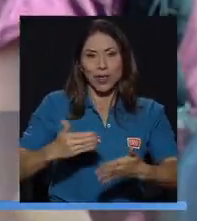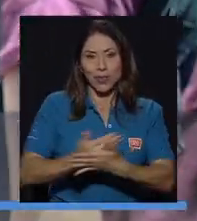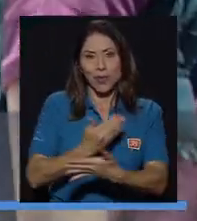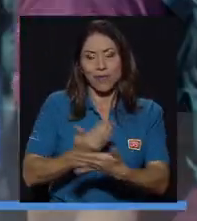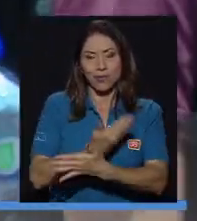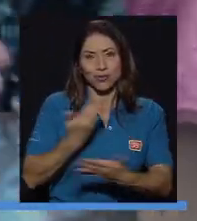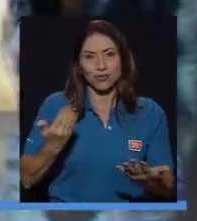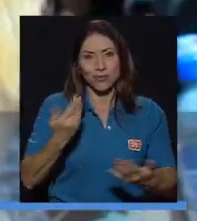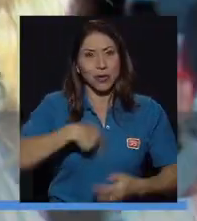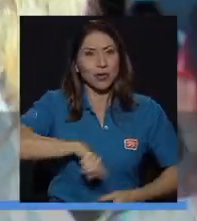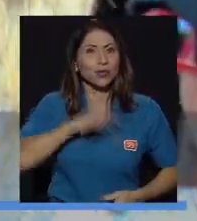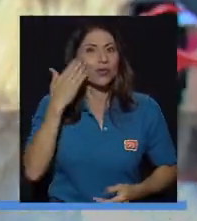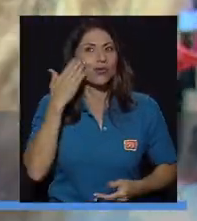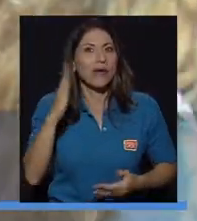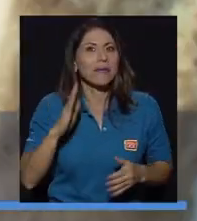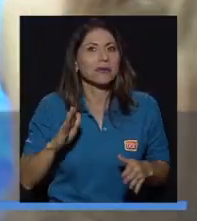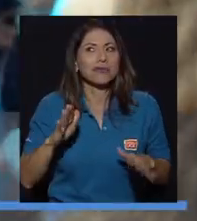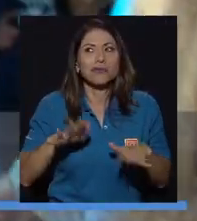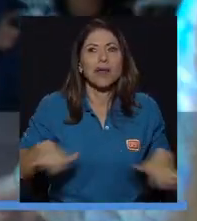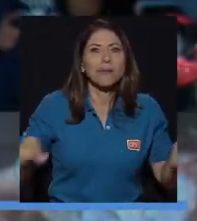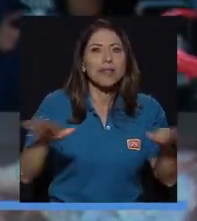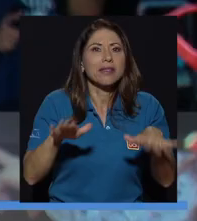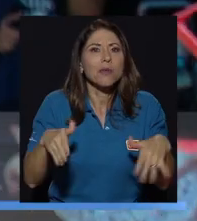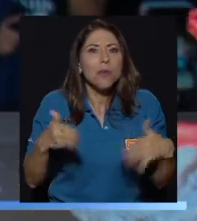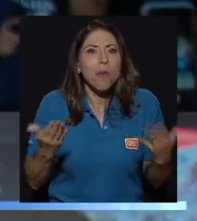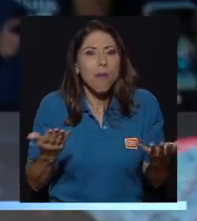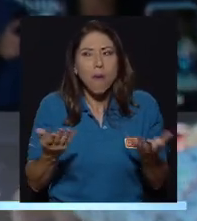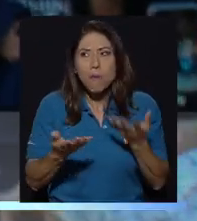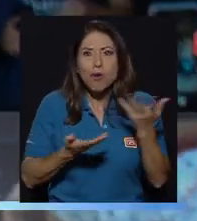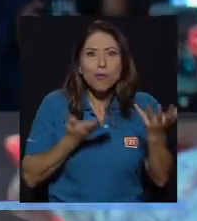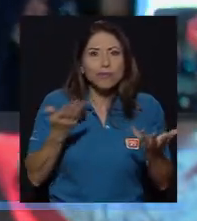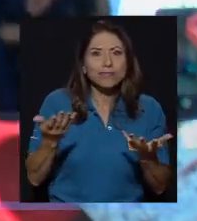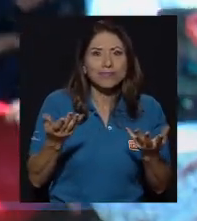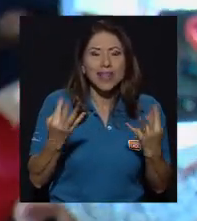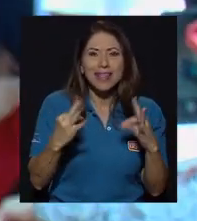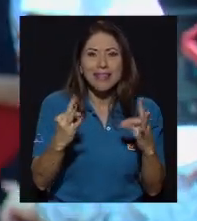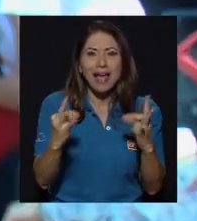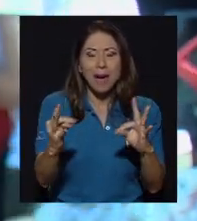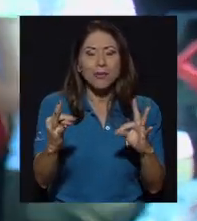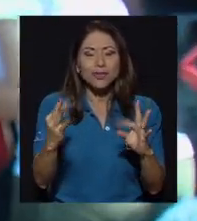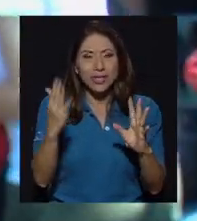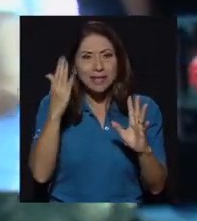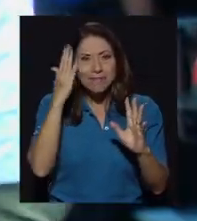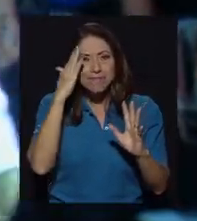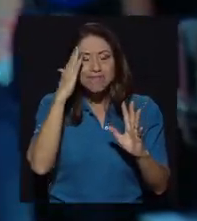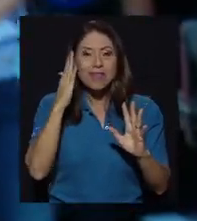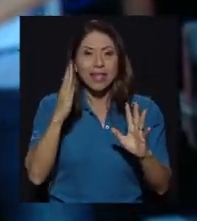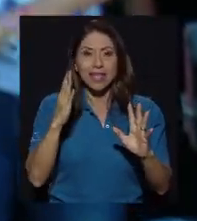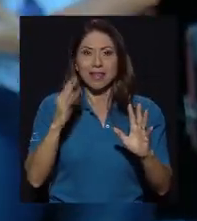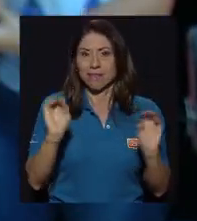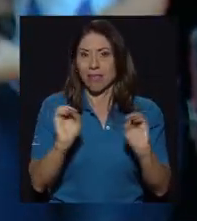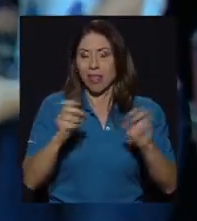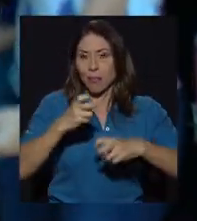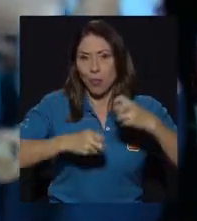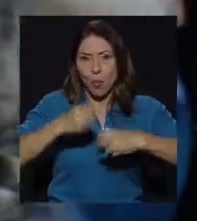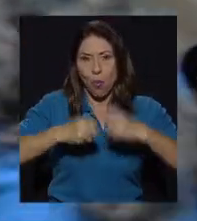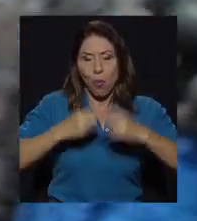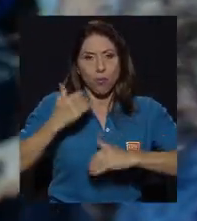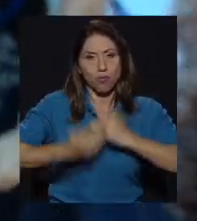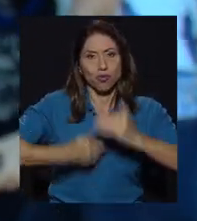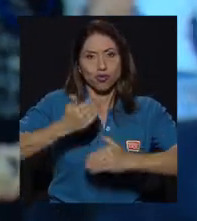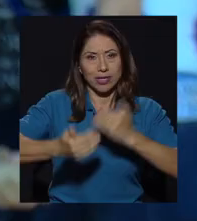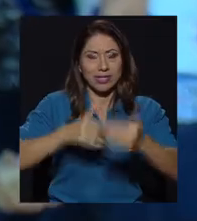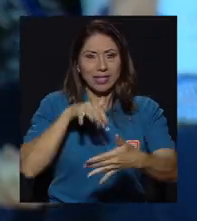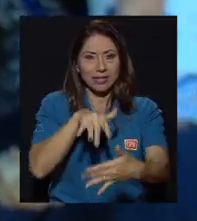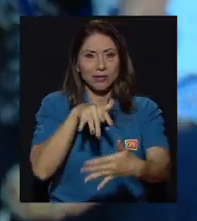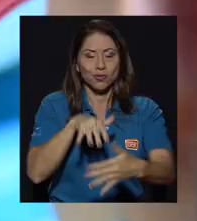estudiantado nuevo, que no sabemos cómo es el ambiente o cómo son las cosas, para tratarnos de ubicar y que no tengamos problemas en el